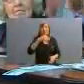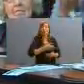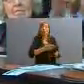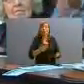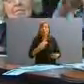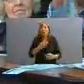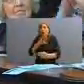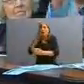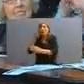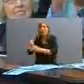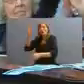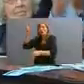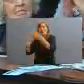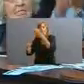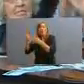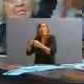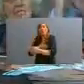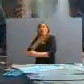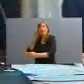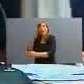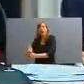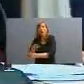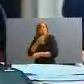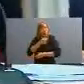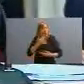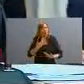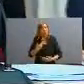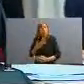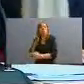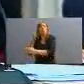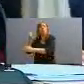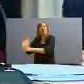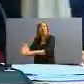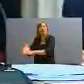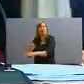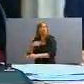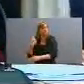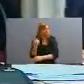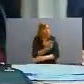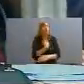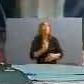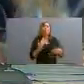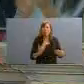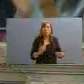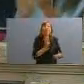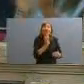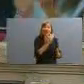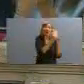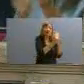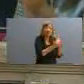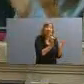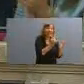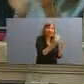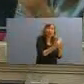puede ser un privilegio. Debe ser un lugar al que puedan acceder todos los ciudadanos que reúnan las